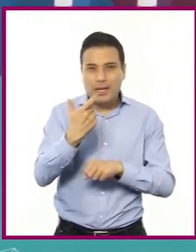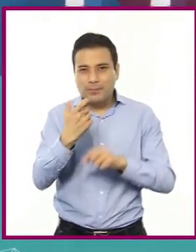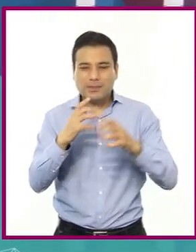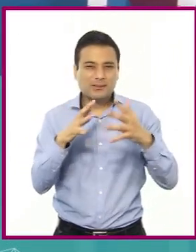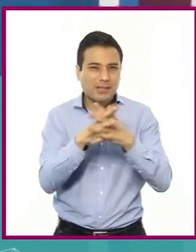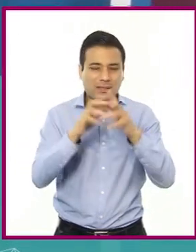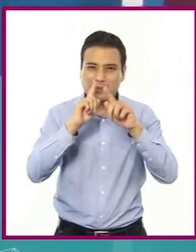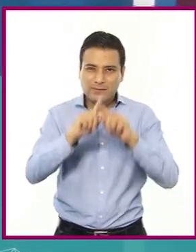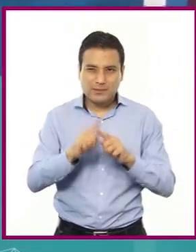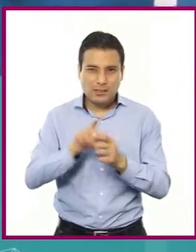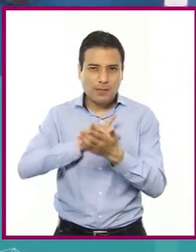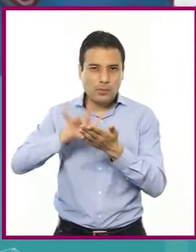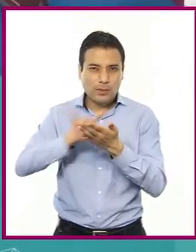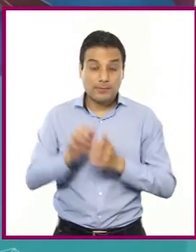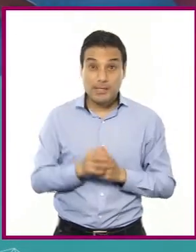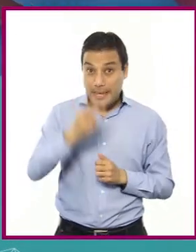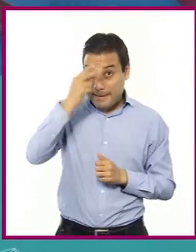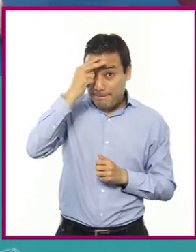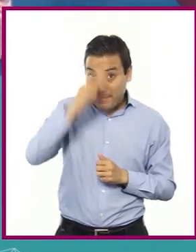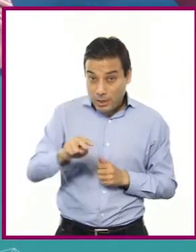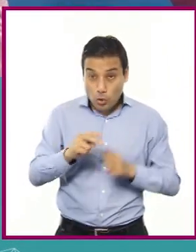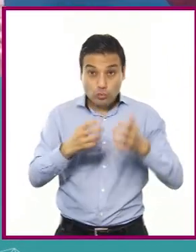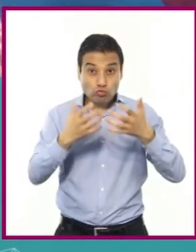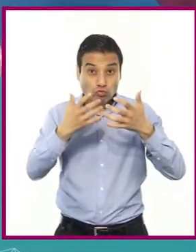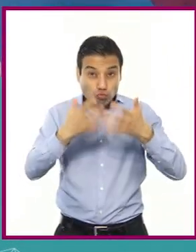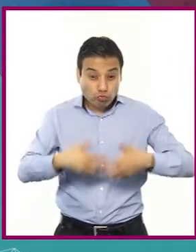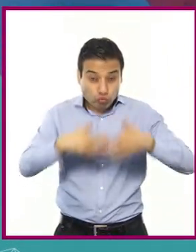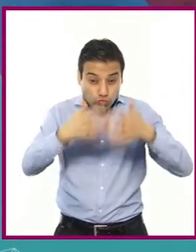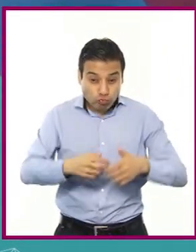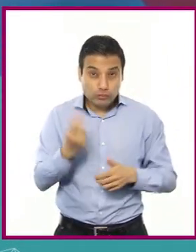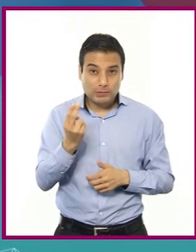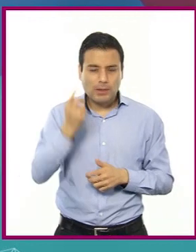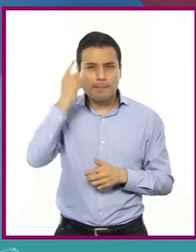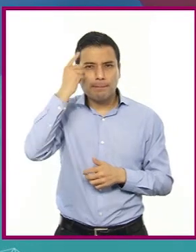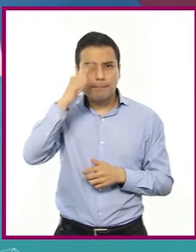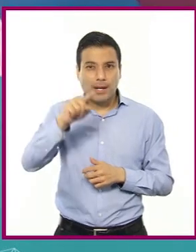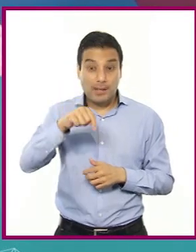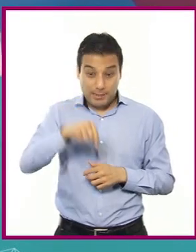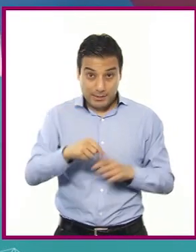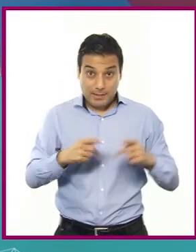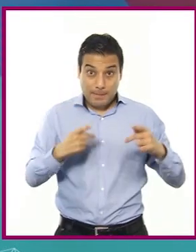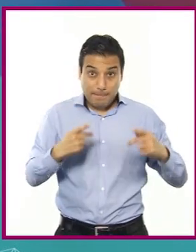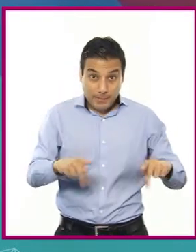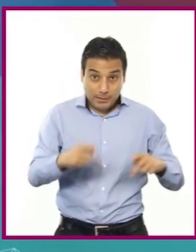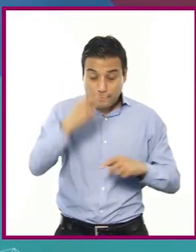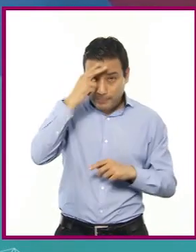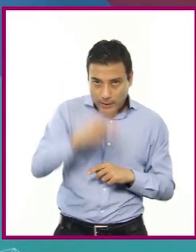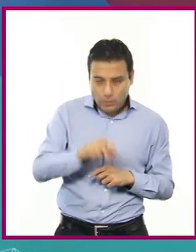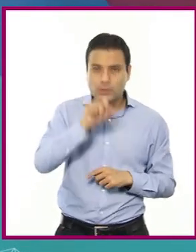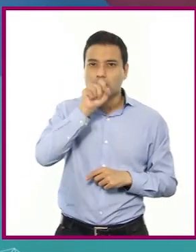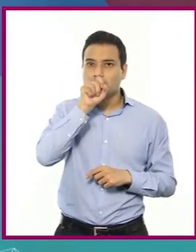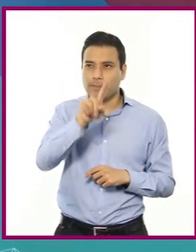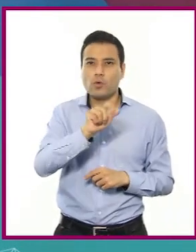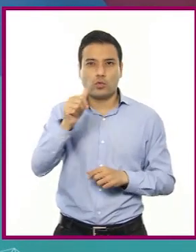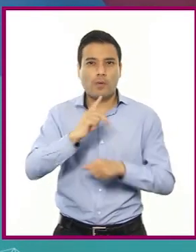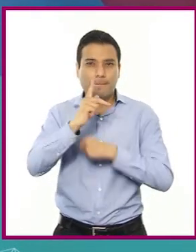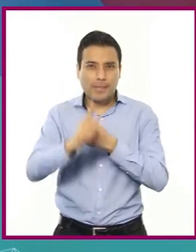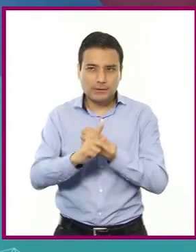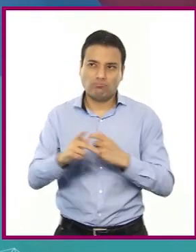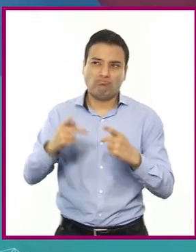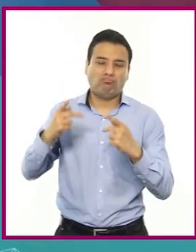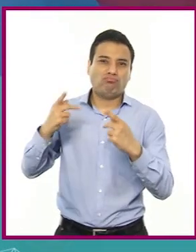enfrentó la necesidad de aumentar la productividad para abastecer el mercado interno y aprovechó para satisfacer la